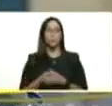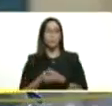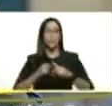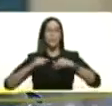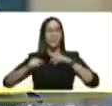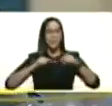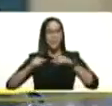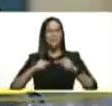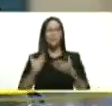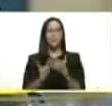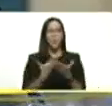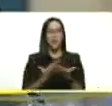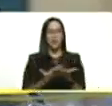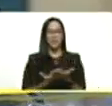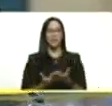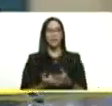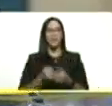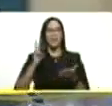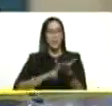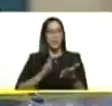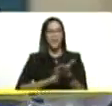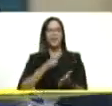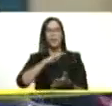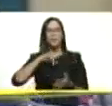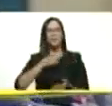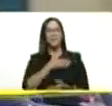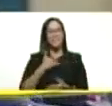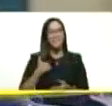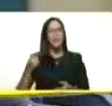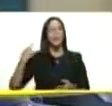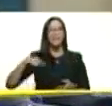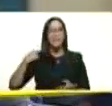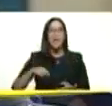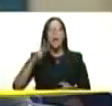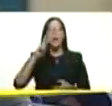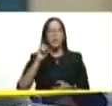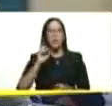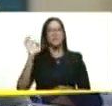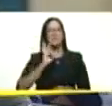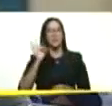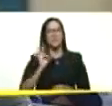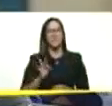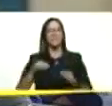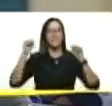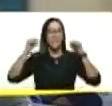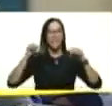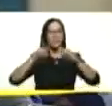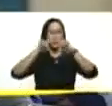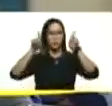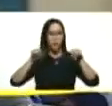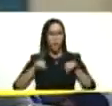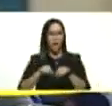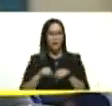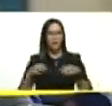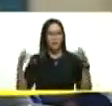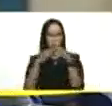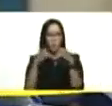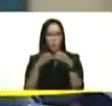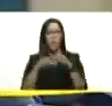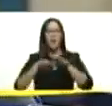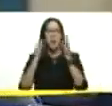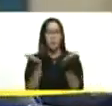dirigentes de su partido. Y de verdad nosotros quisiéramos tener el 20% de estos cuadros en el mundo árabe